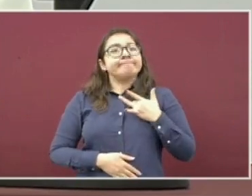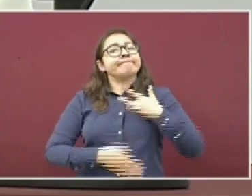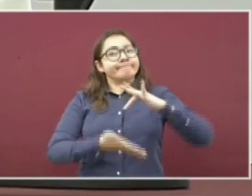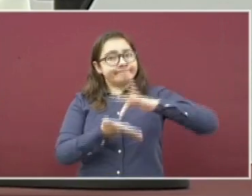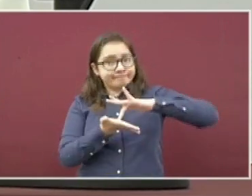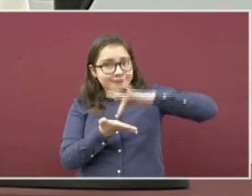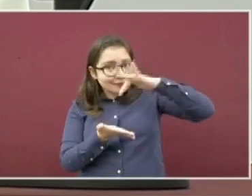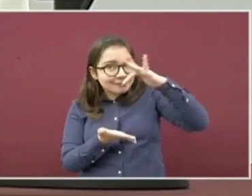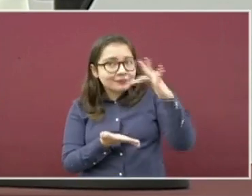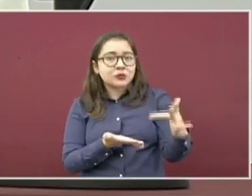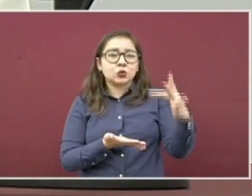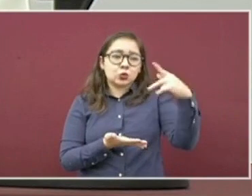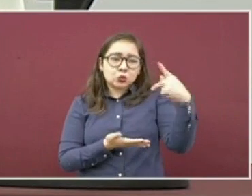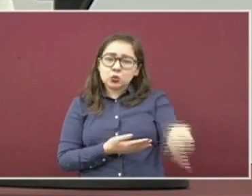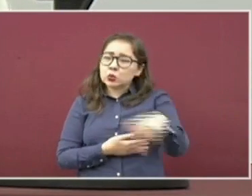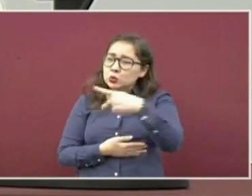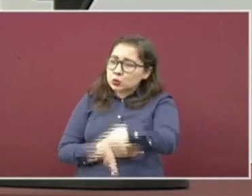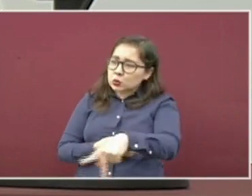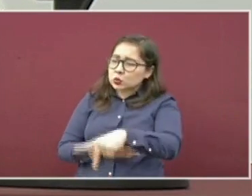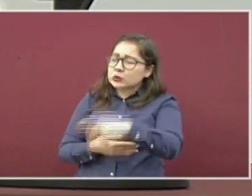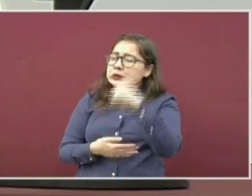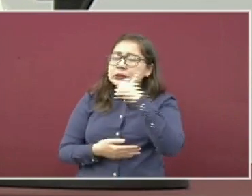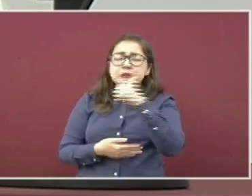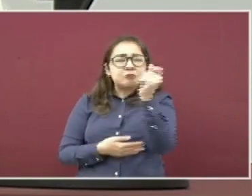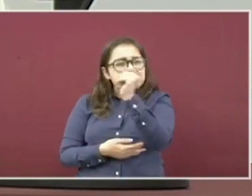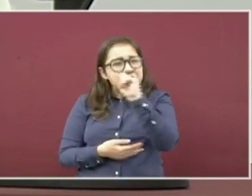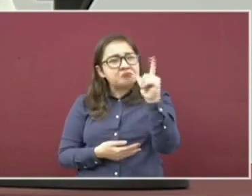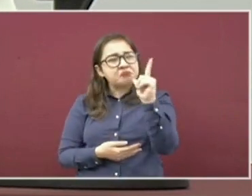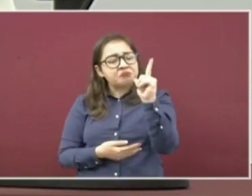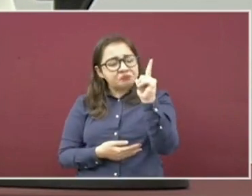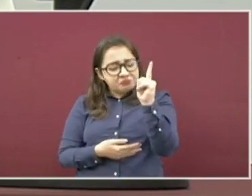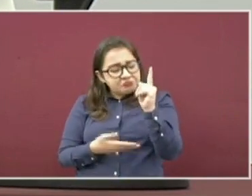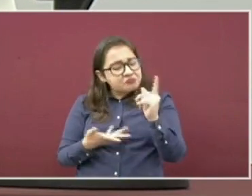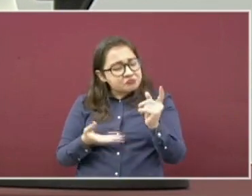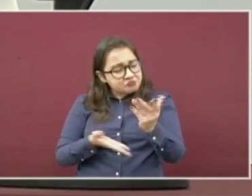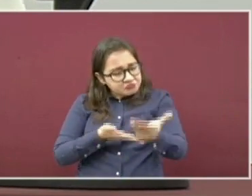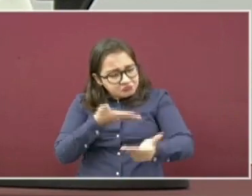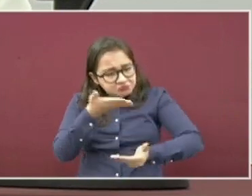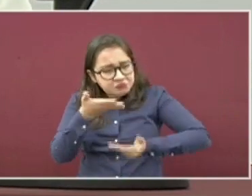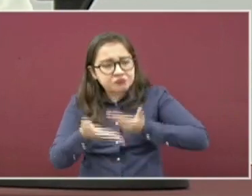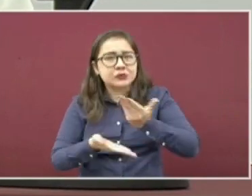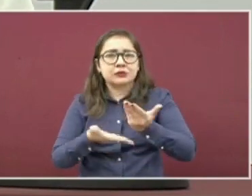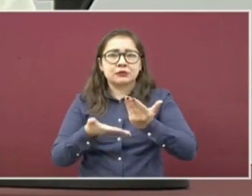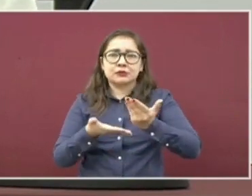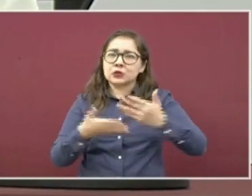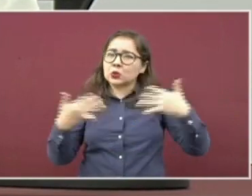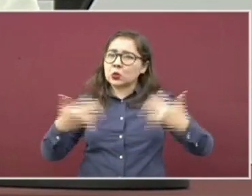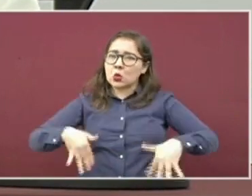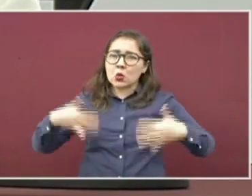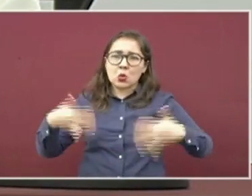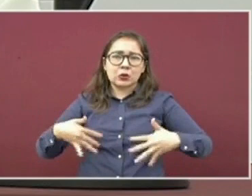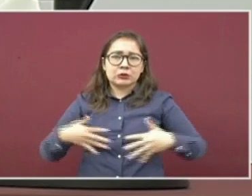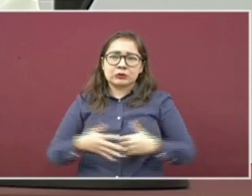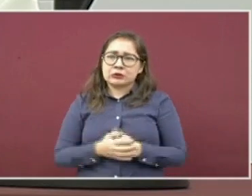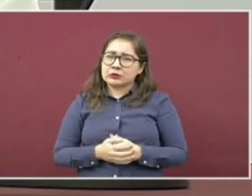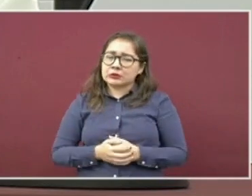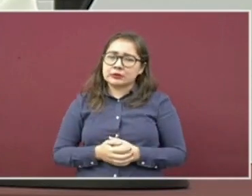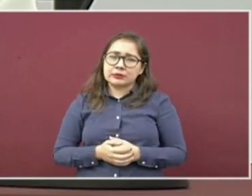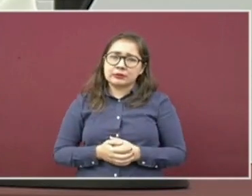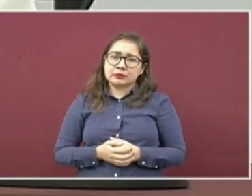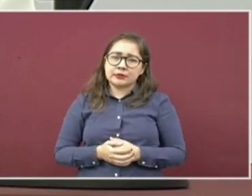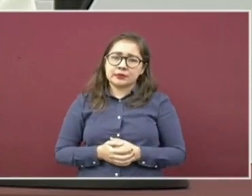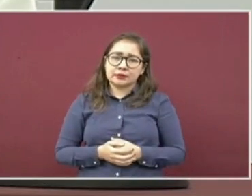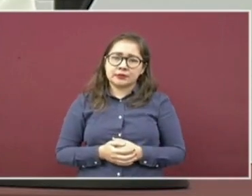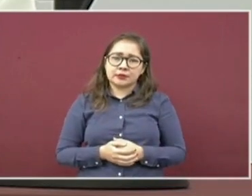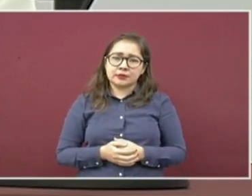quienes, con vocación de servicio y responsabilidad, están haciendo frente en la